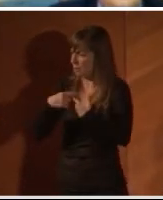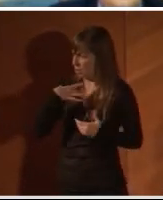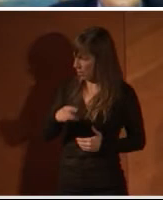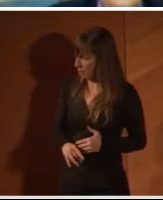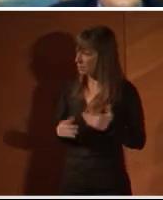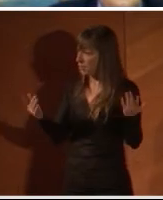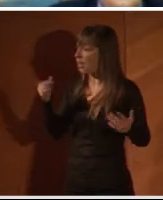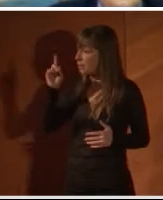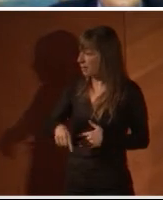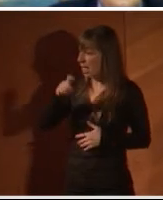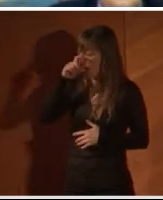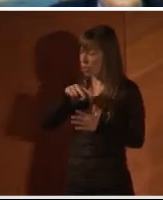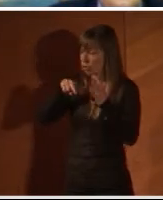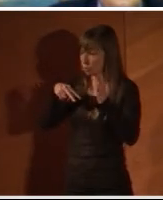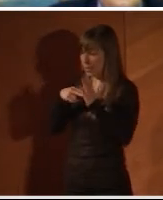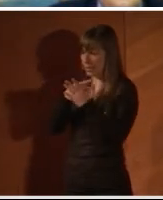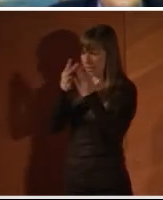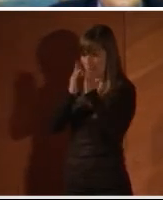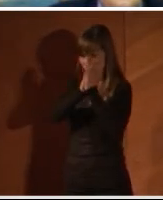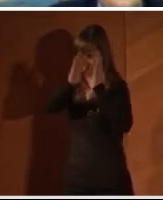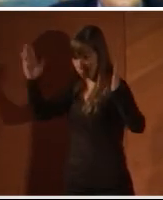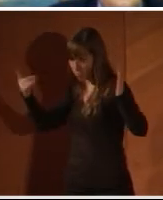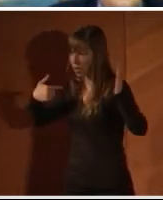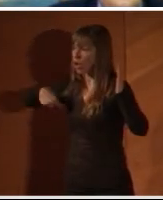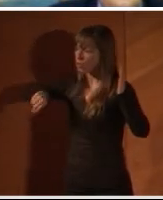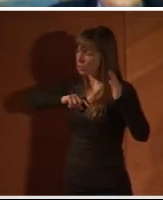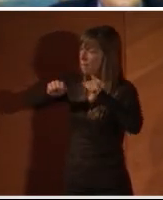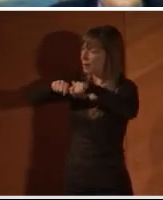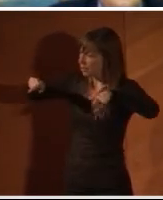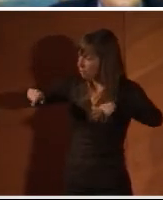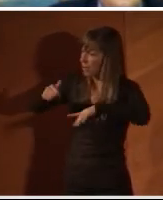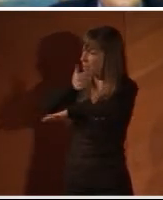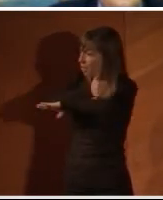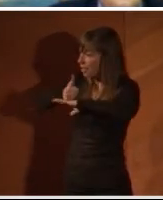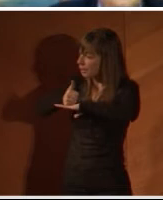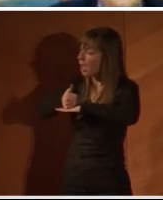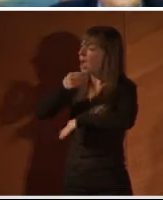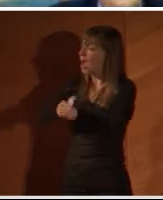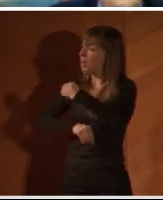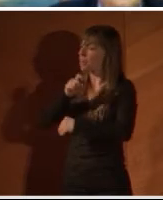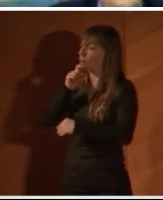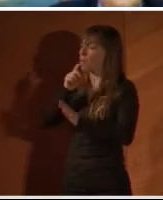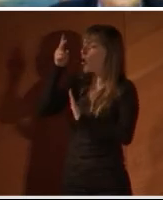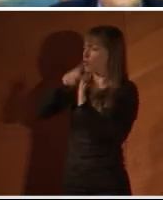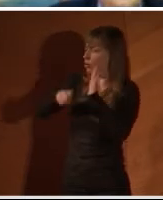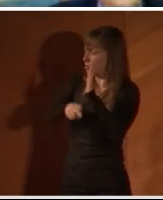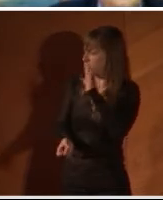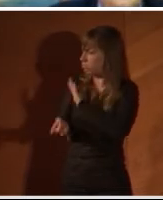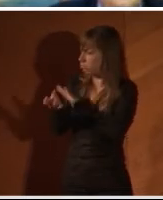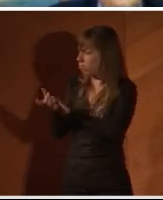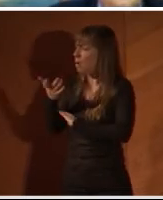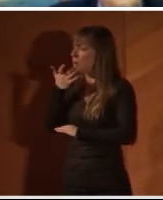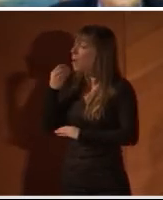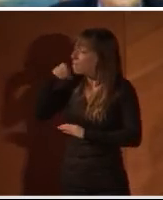que durante todo el año 2017, a través de la plataforma y mediante la plataforma de la ciudadanía, se elaborarán diferentes ordenanzas y normativas, como por ejemplo la misma